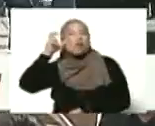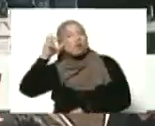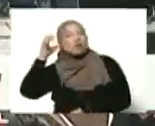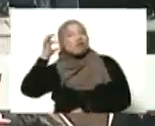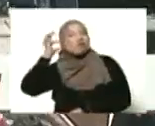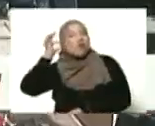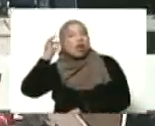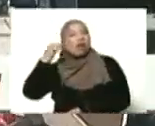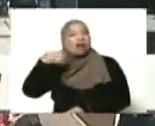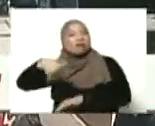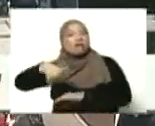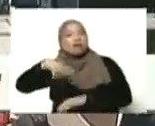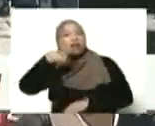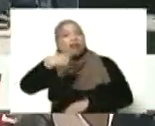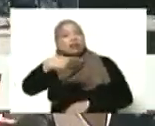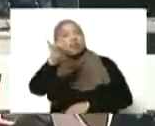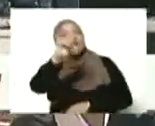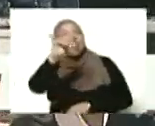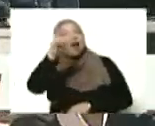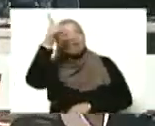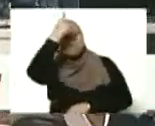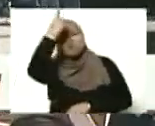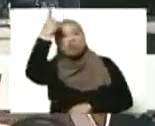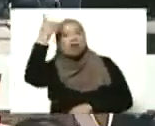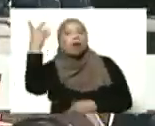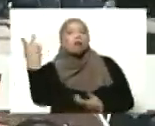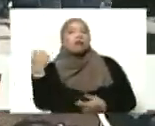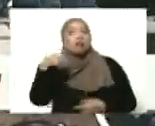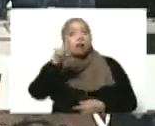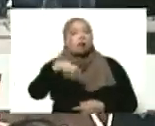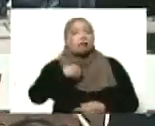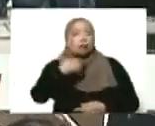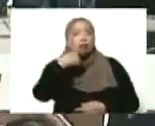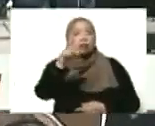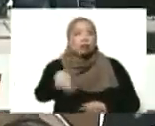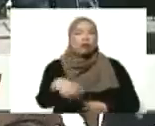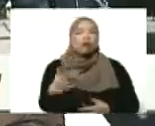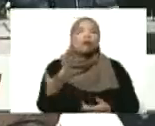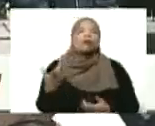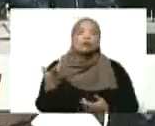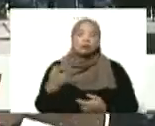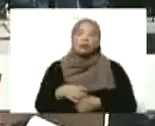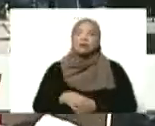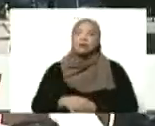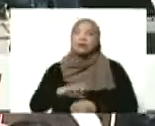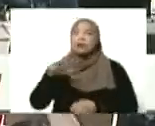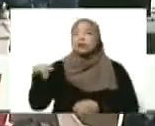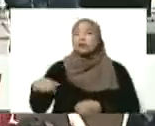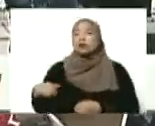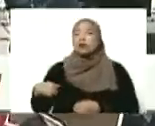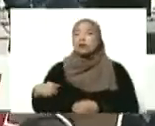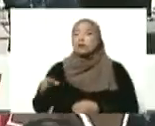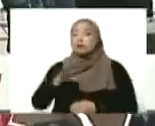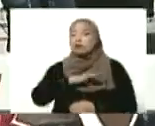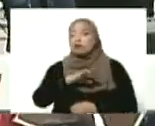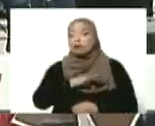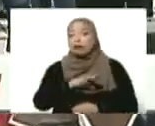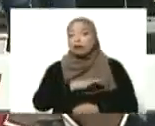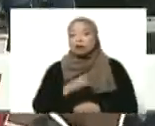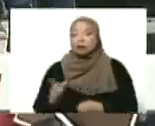Parte de nuestros valores. La simbología chavista es una simbología nuestra, propia.